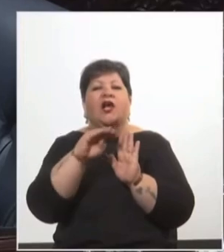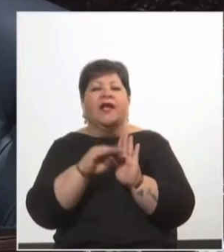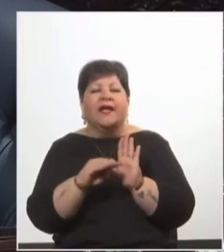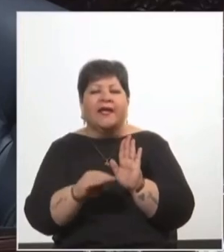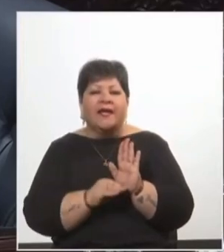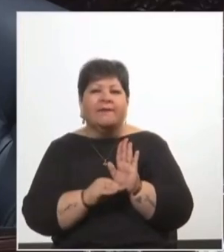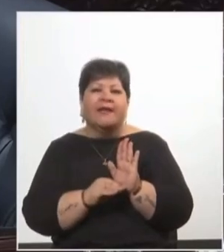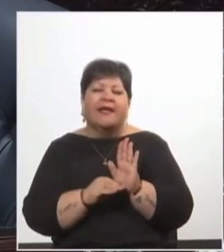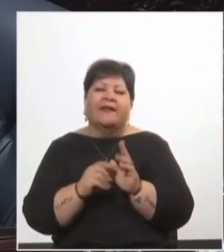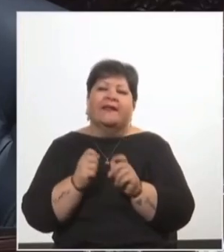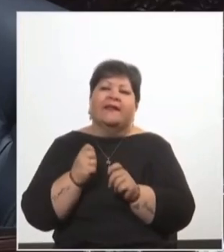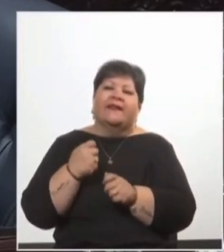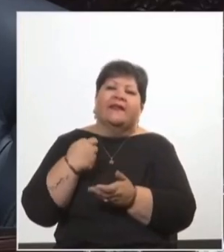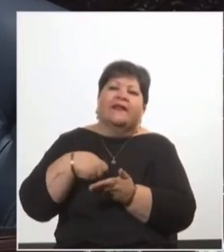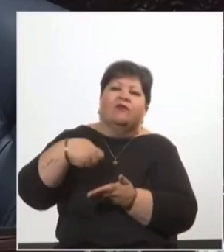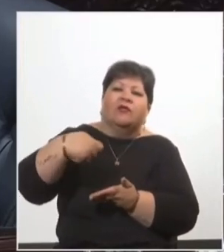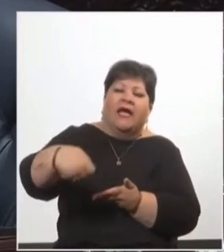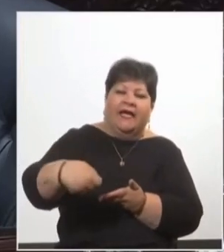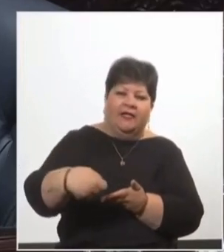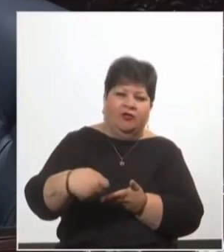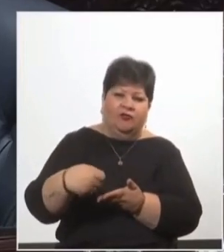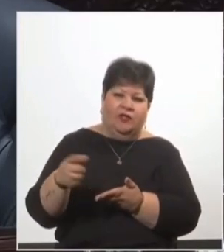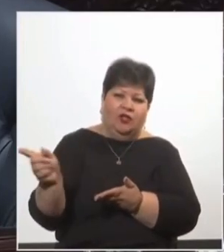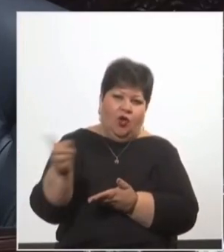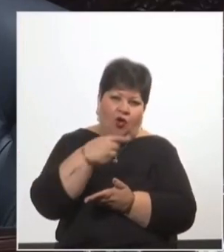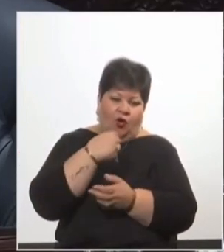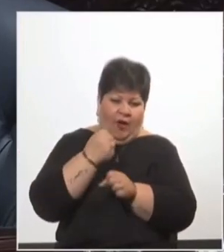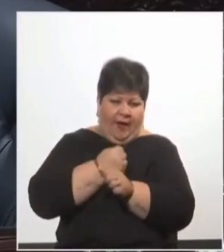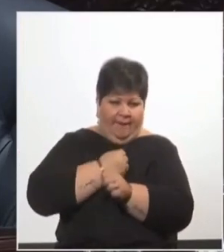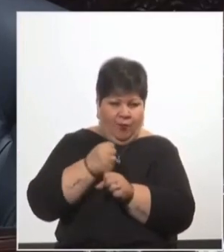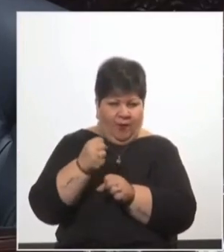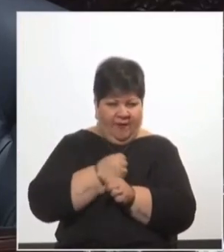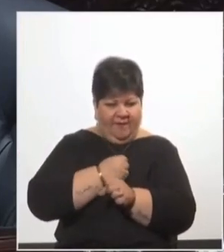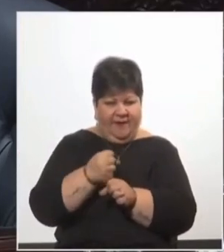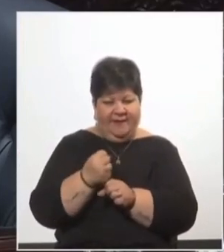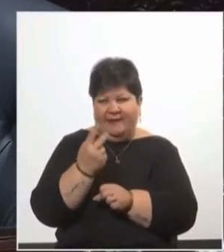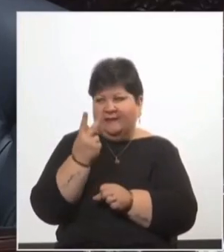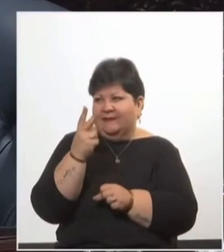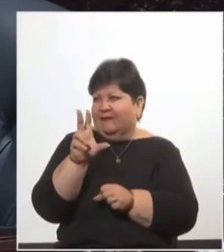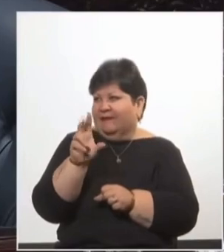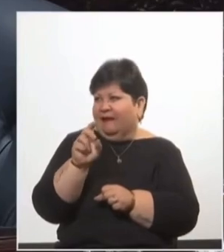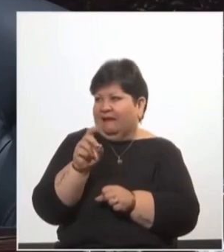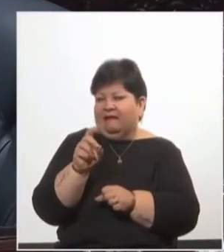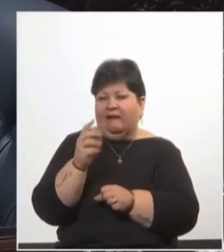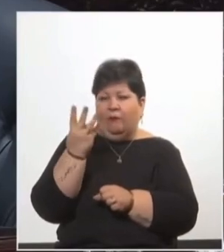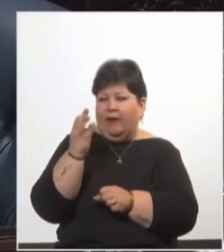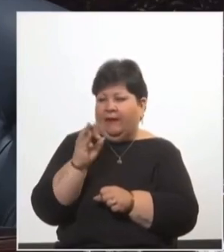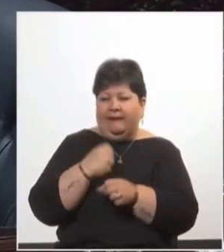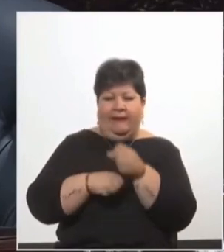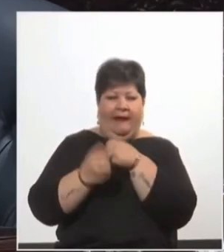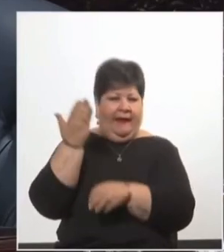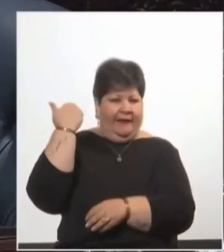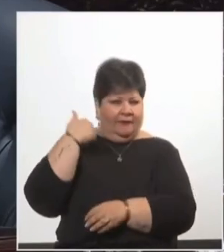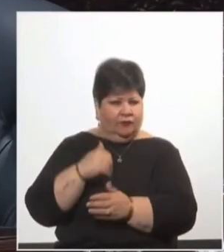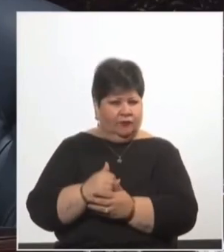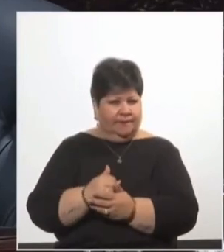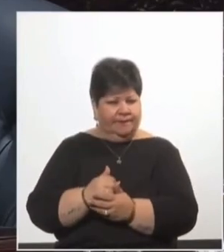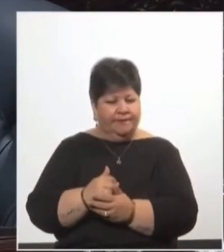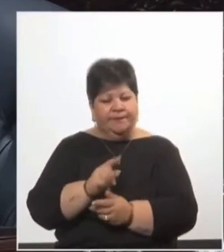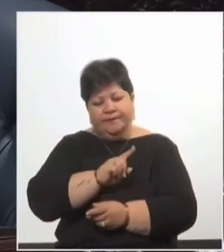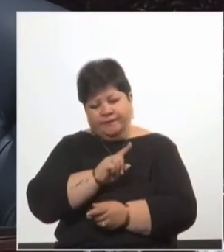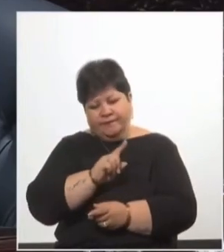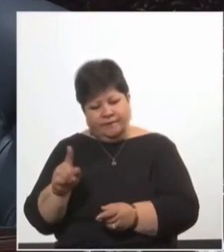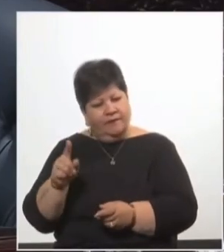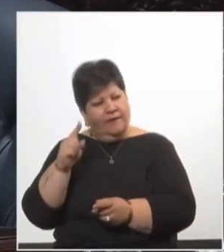tributarios preferenciales que todo el mundo aprobó desde hace 30 o 40 años, ¿sí? Tampoco se